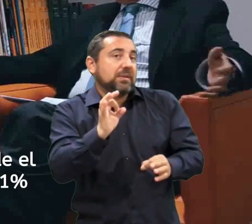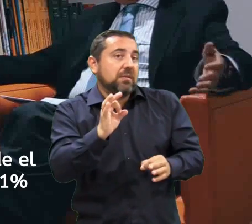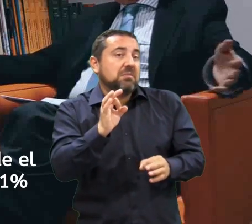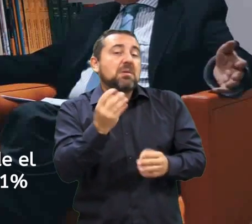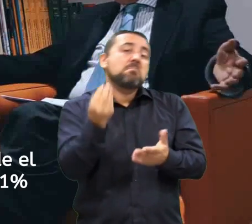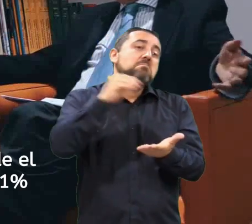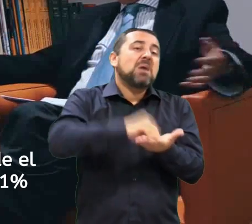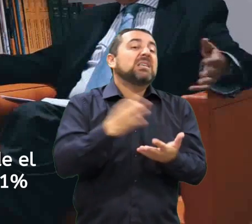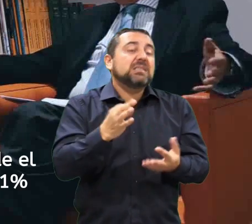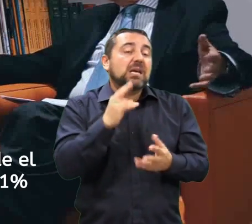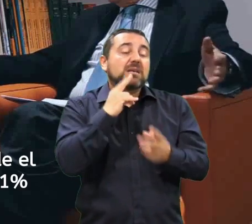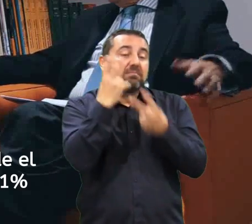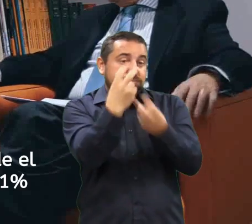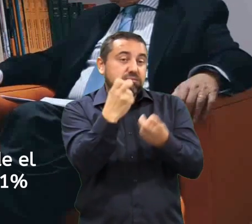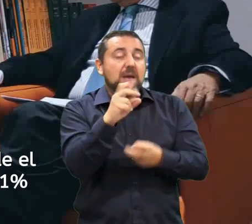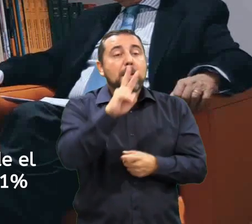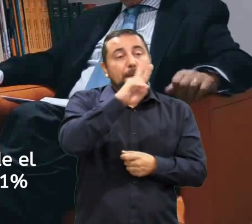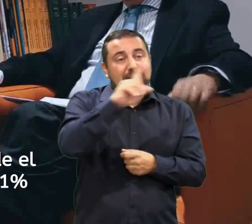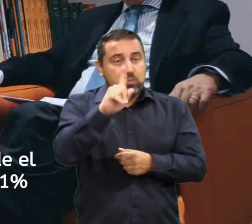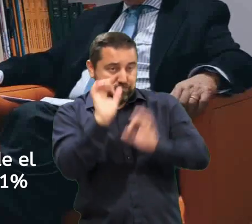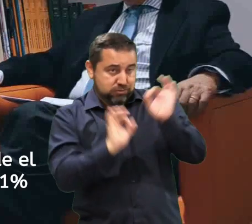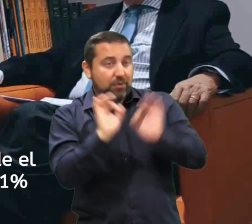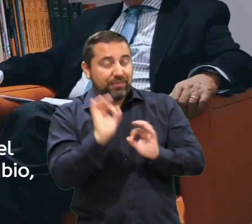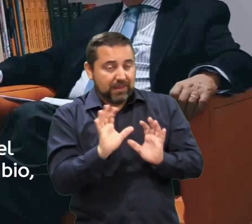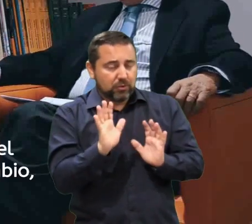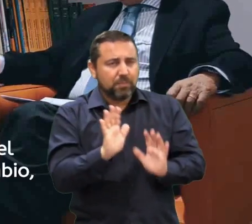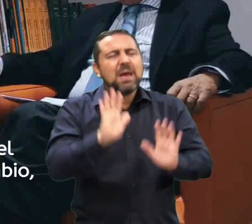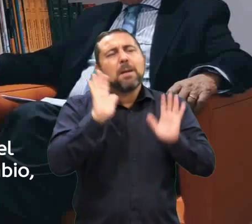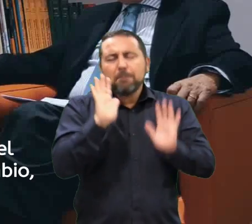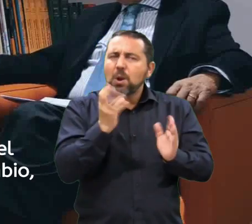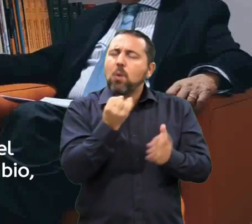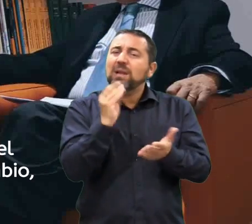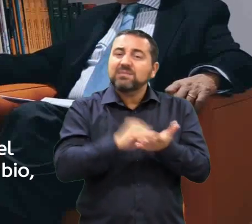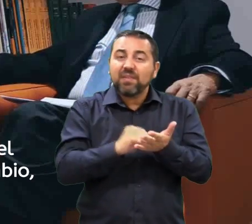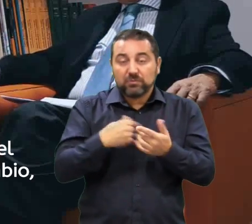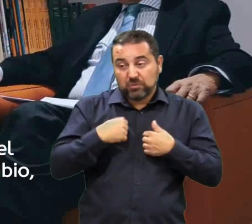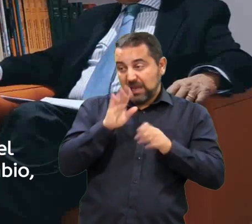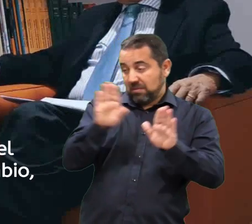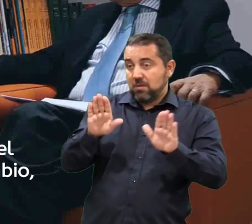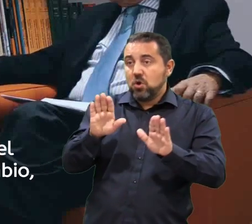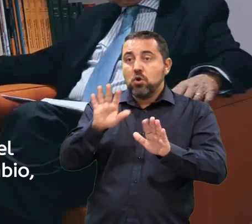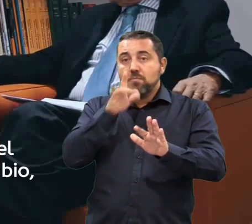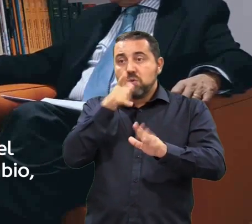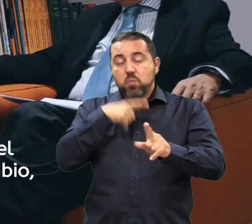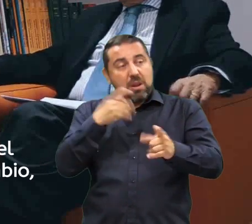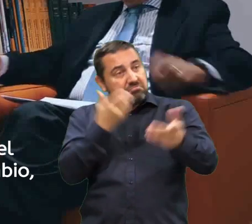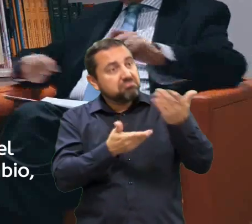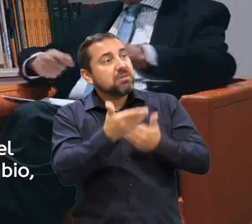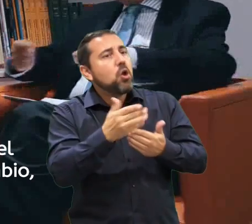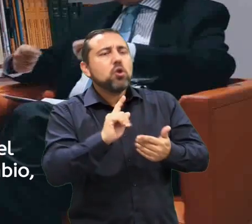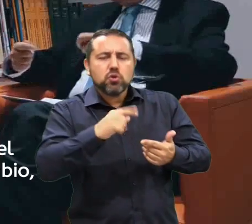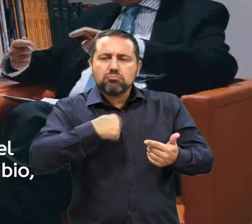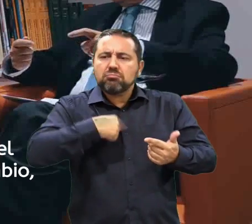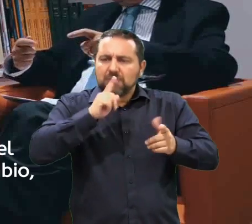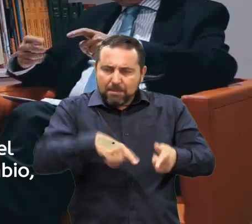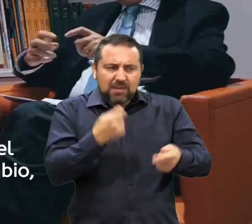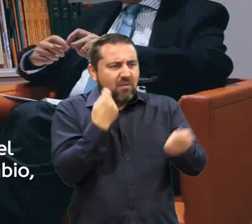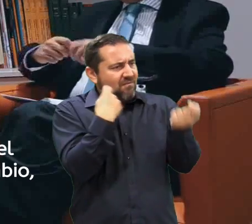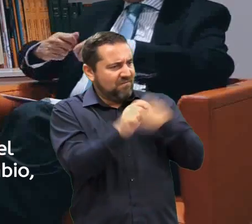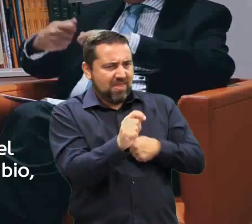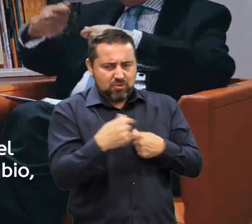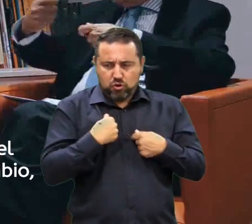el gravamen que lleva, pues, es el habitual del 21%. Pero también se dan casos en donde el coleccionista, muchas veces por